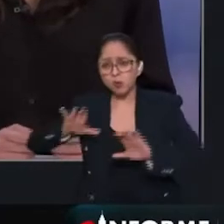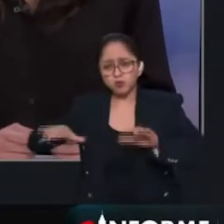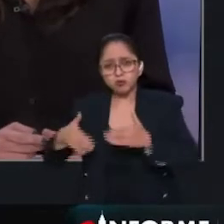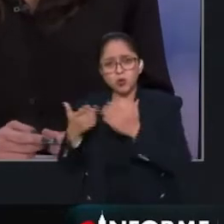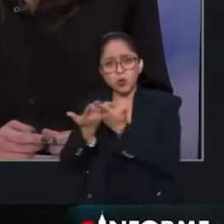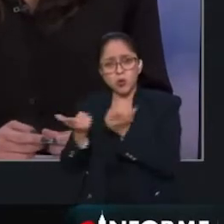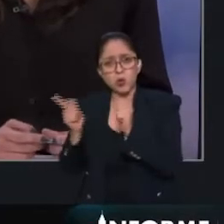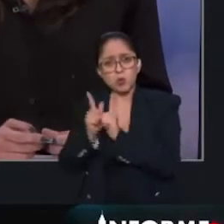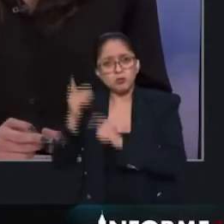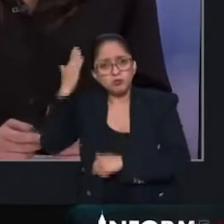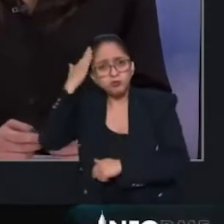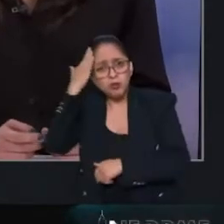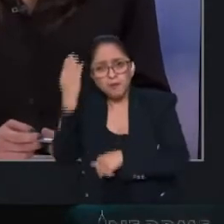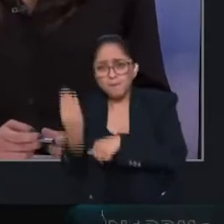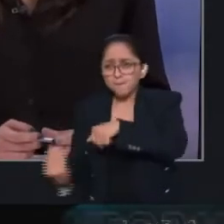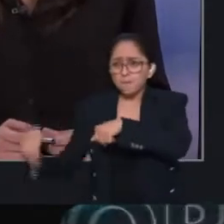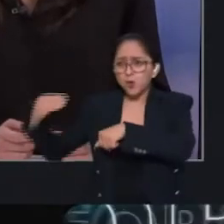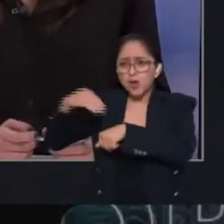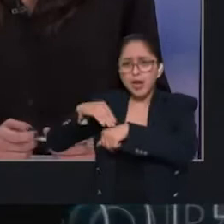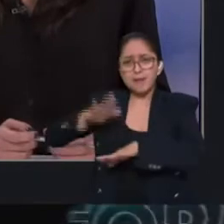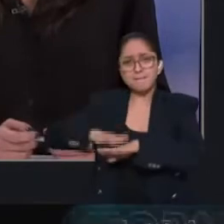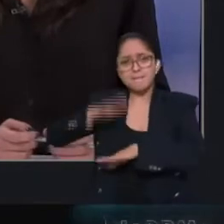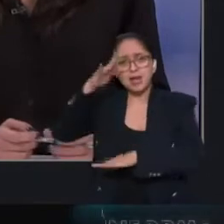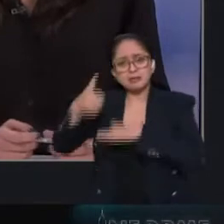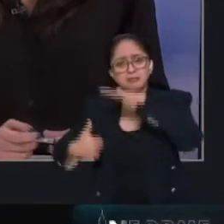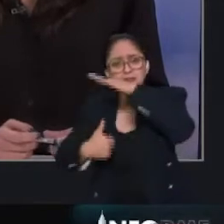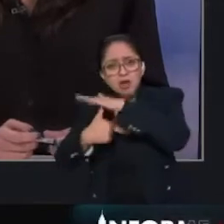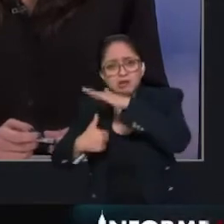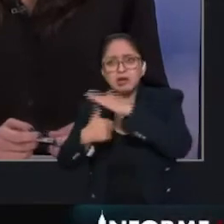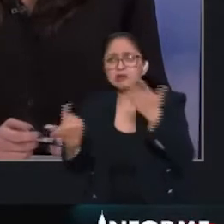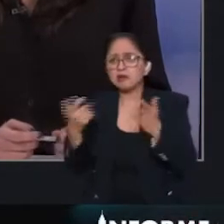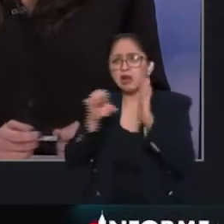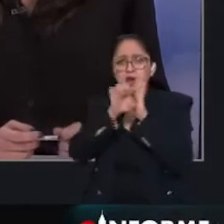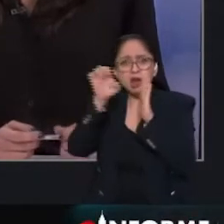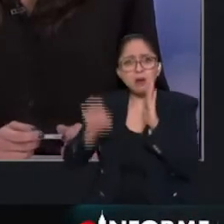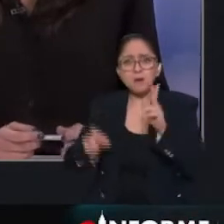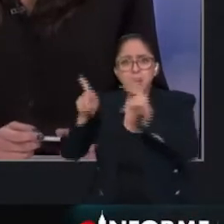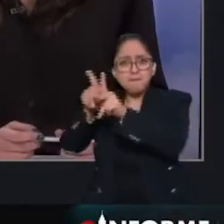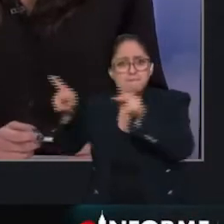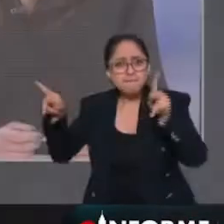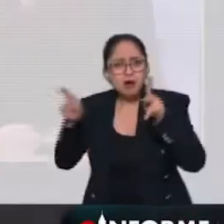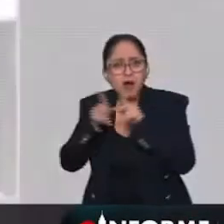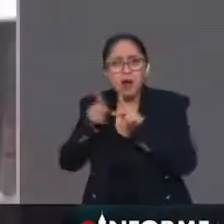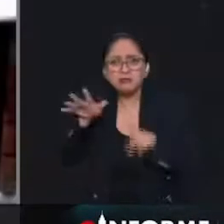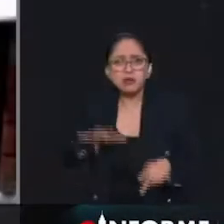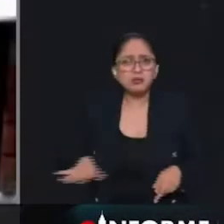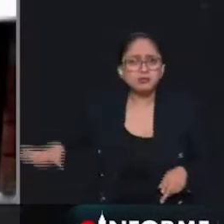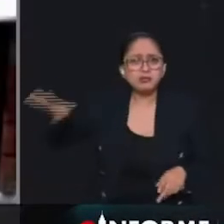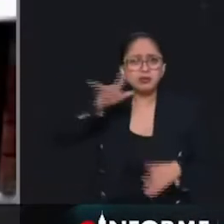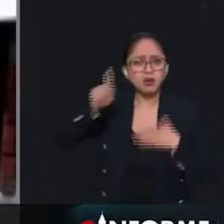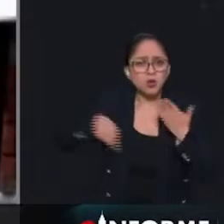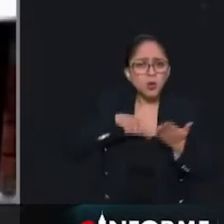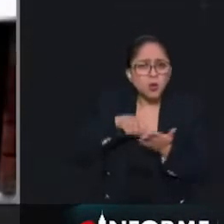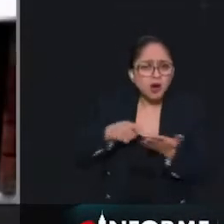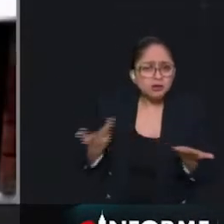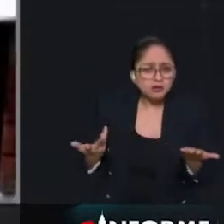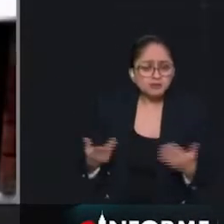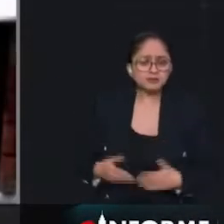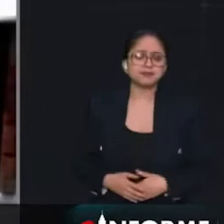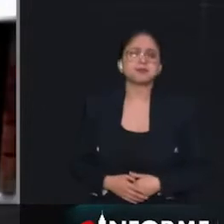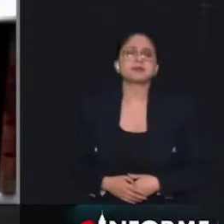para poner más mesas, no sé, en plazas públicas? ¿Qué vamos a hacer con eso? Yo creo que tiene que haber un apoyo ciudadano ahí.